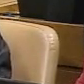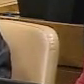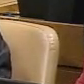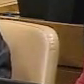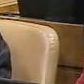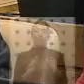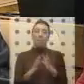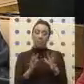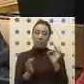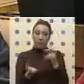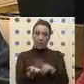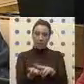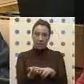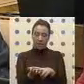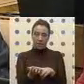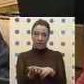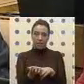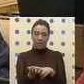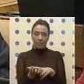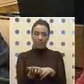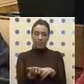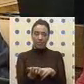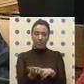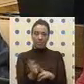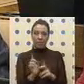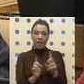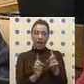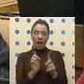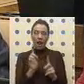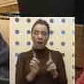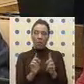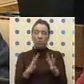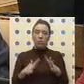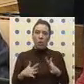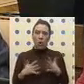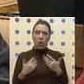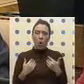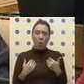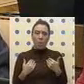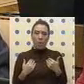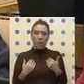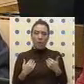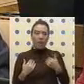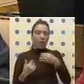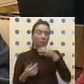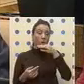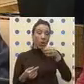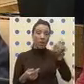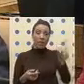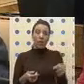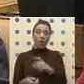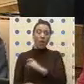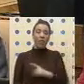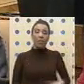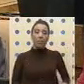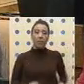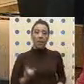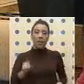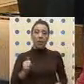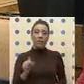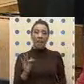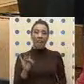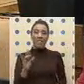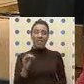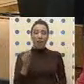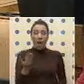muy sinceramente, algunas bastante conmovedoras como las que planteó el propio diputado Zafirio en la sesión